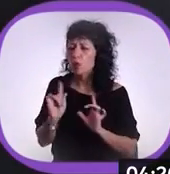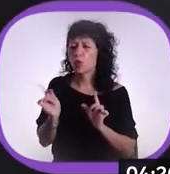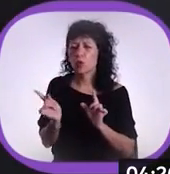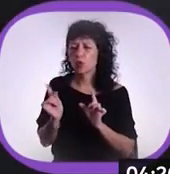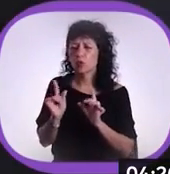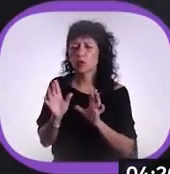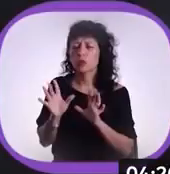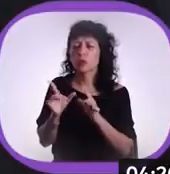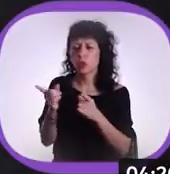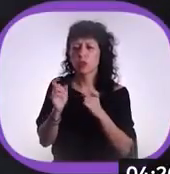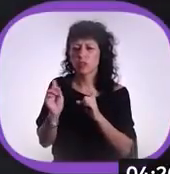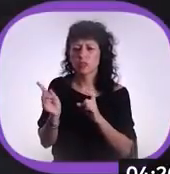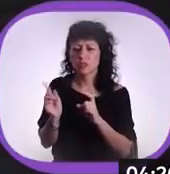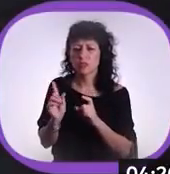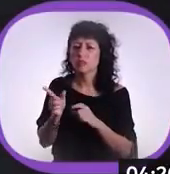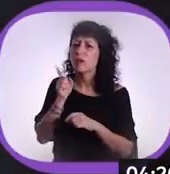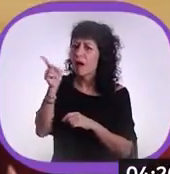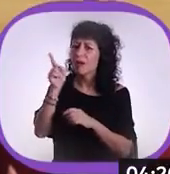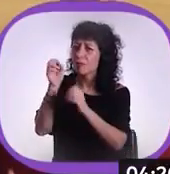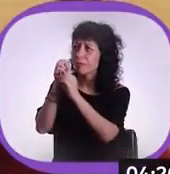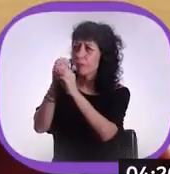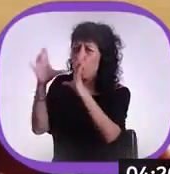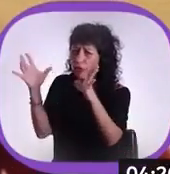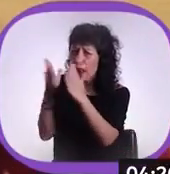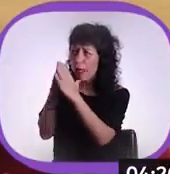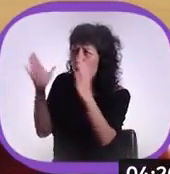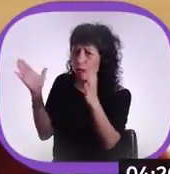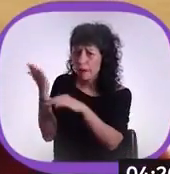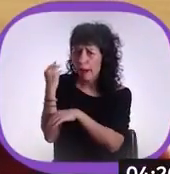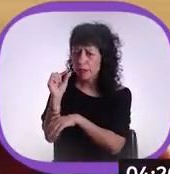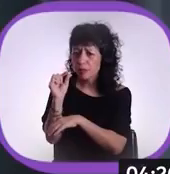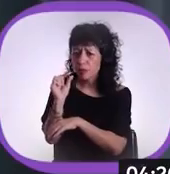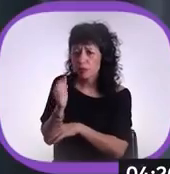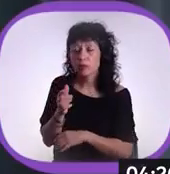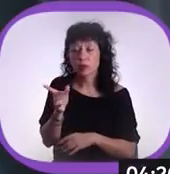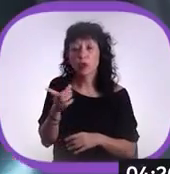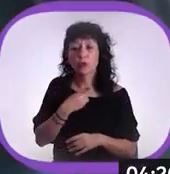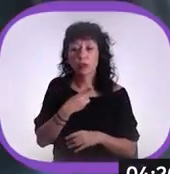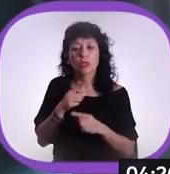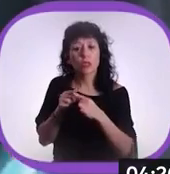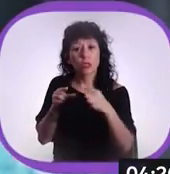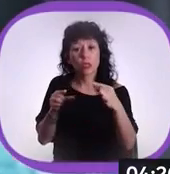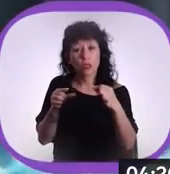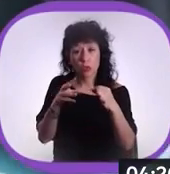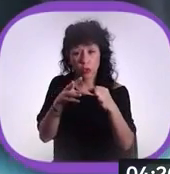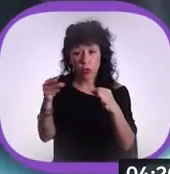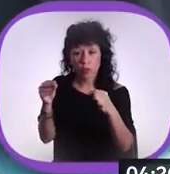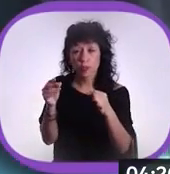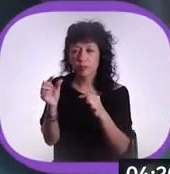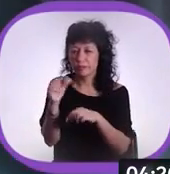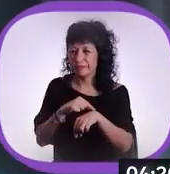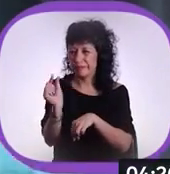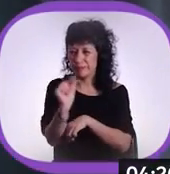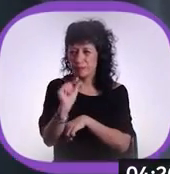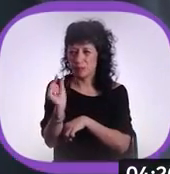réplicas residuales causadas por la reciente actividad del portal. ¡Excelente! Ubícalas y pisaremos los pedales. Las réplicas son muy breves, incluso para que sus vehículos